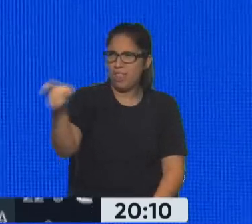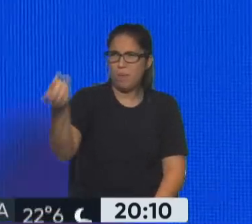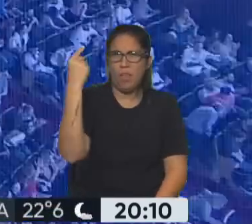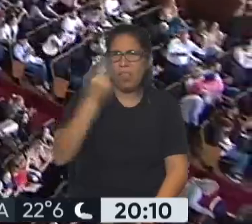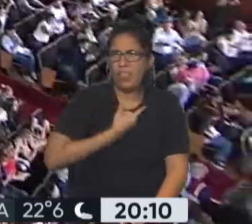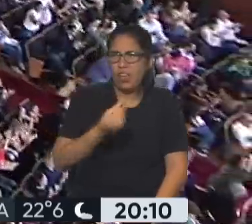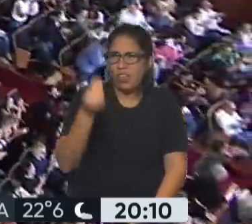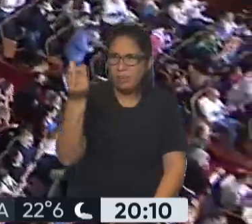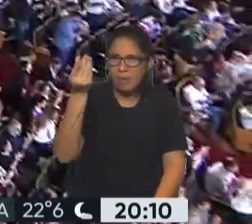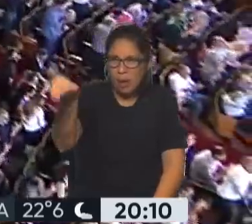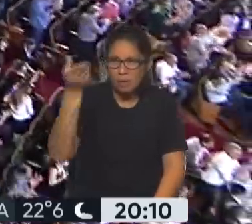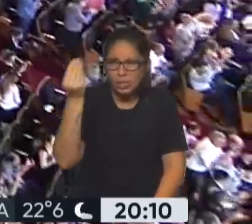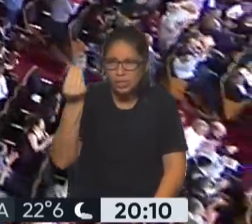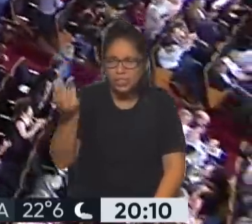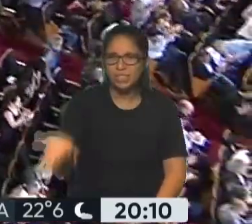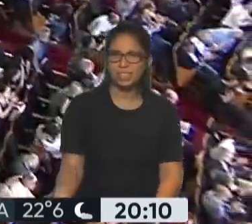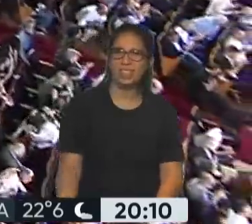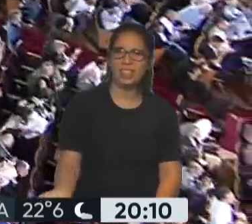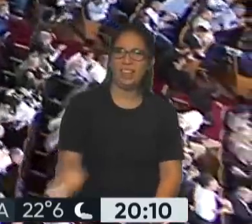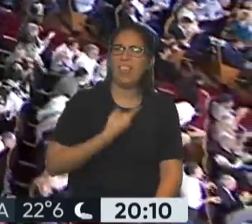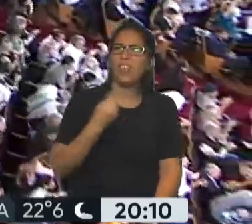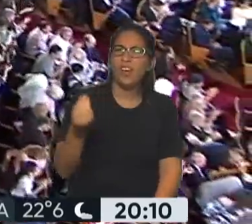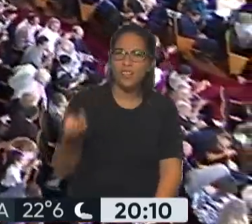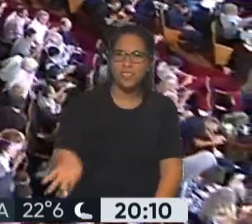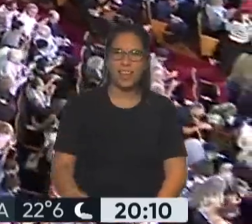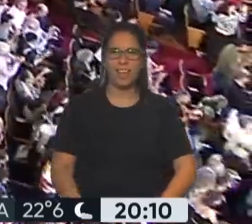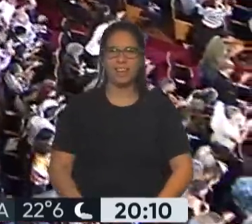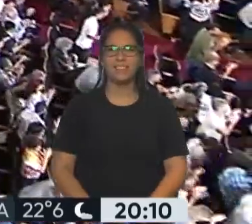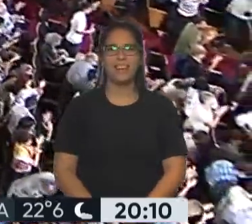dónde te tenemos miedo? ¿De dónde?